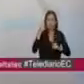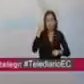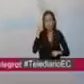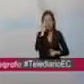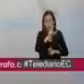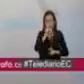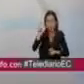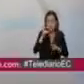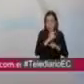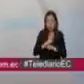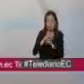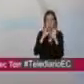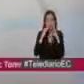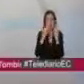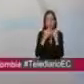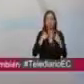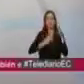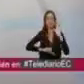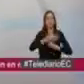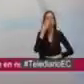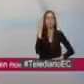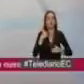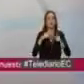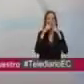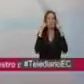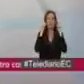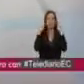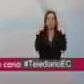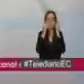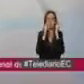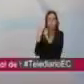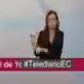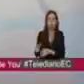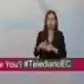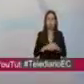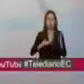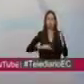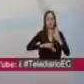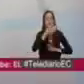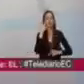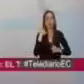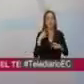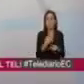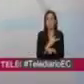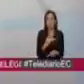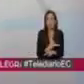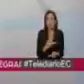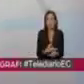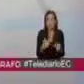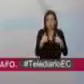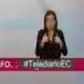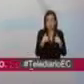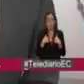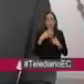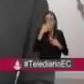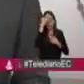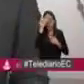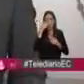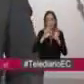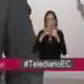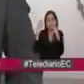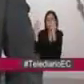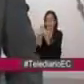ecuatorianos no podemos salir a la calle y mascarillas siendo un riesgo de contagio por ejemplo no eso no podemos hacer cómo se encuentra el